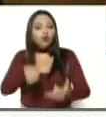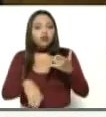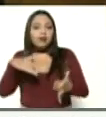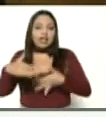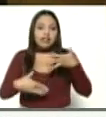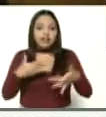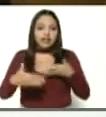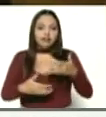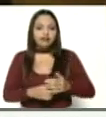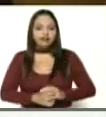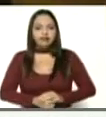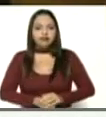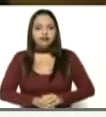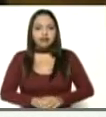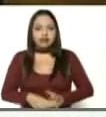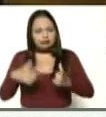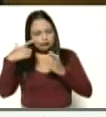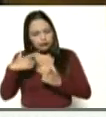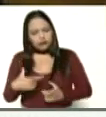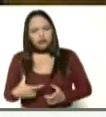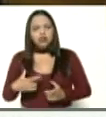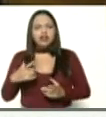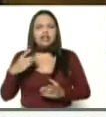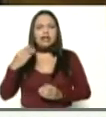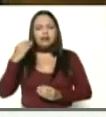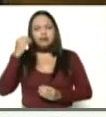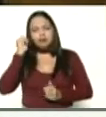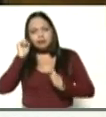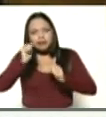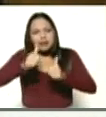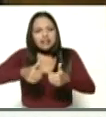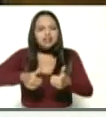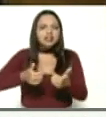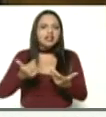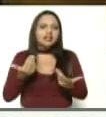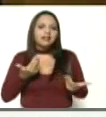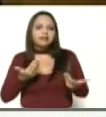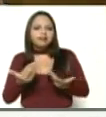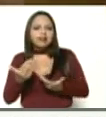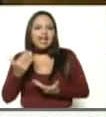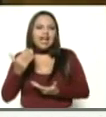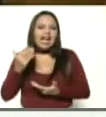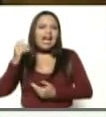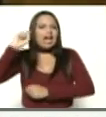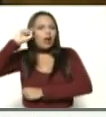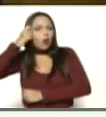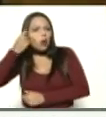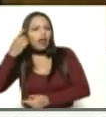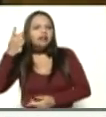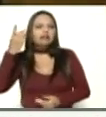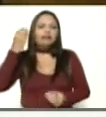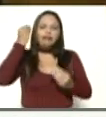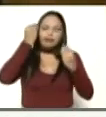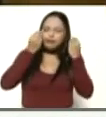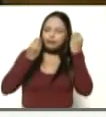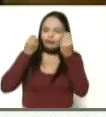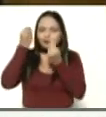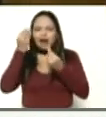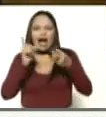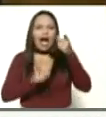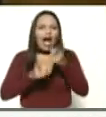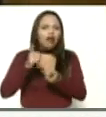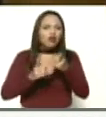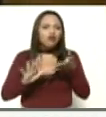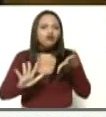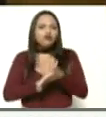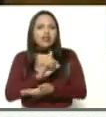uno generalmente comienza a recordar algunas cosas del